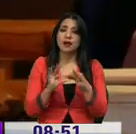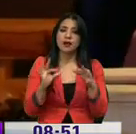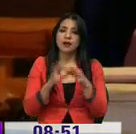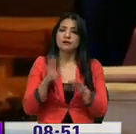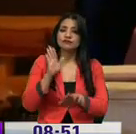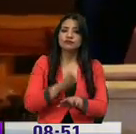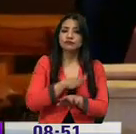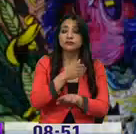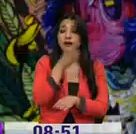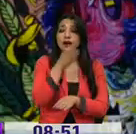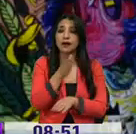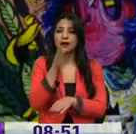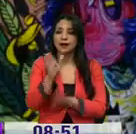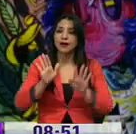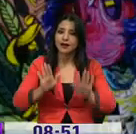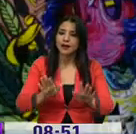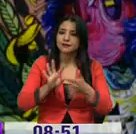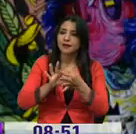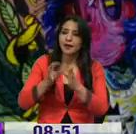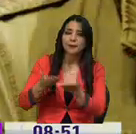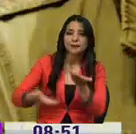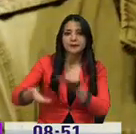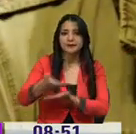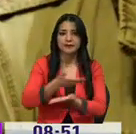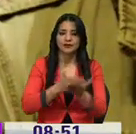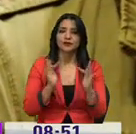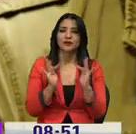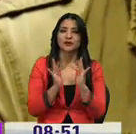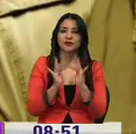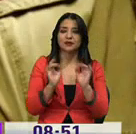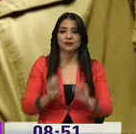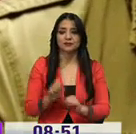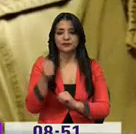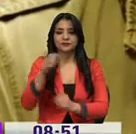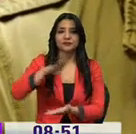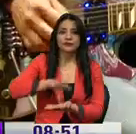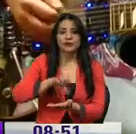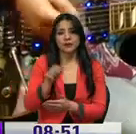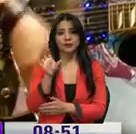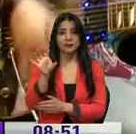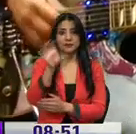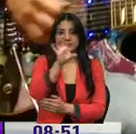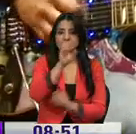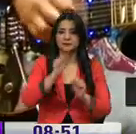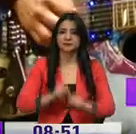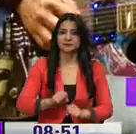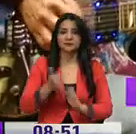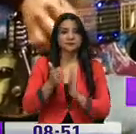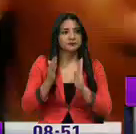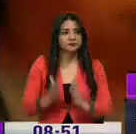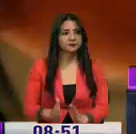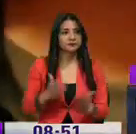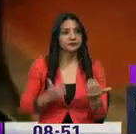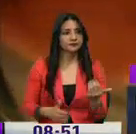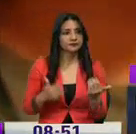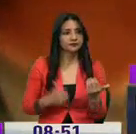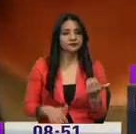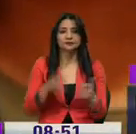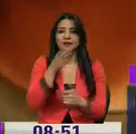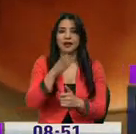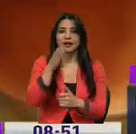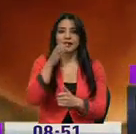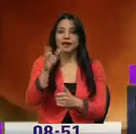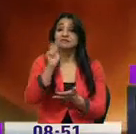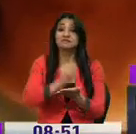estamos tratando de hacer amistades, hacer nexos con otras ciudades, con otras provincias. Artistas, compositores, instrumentistas